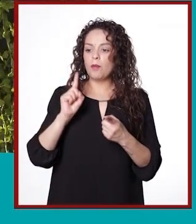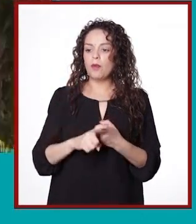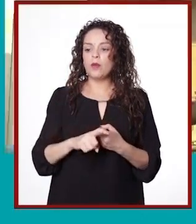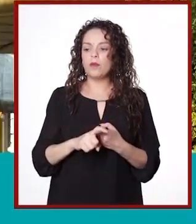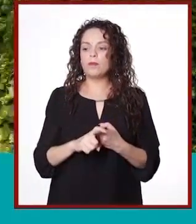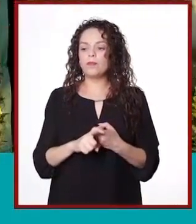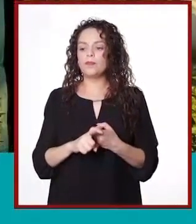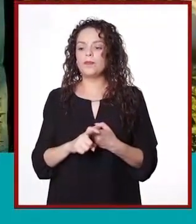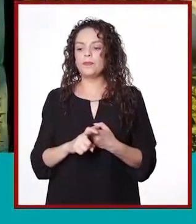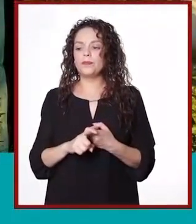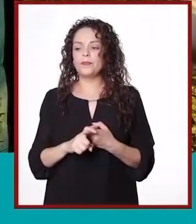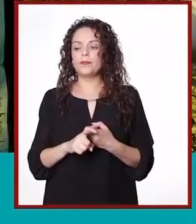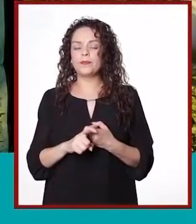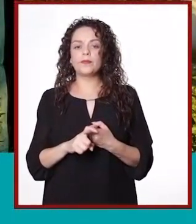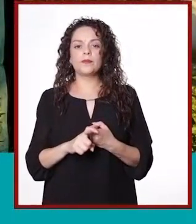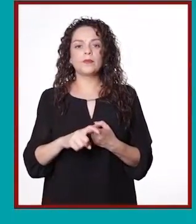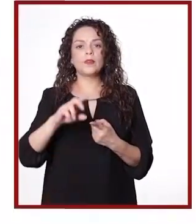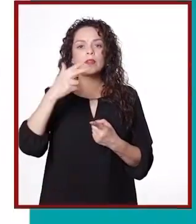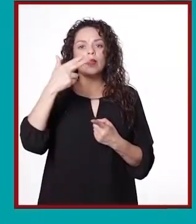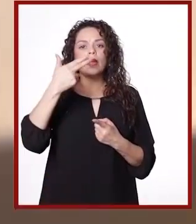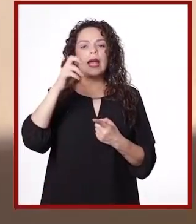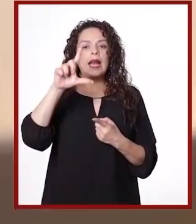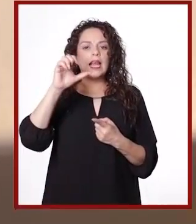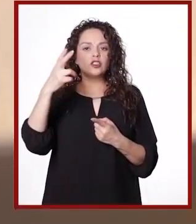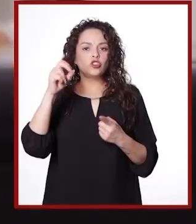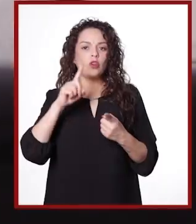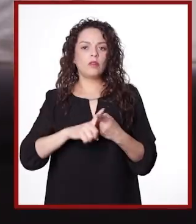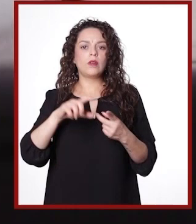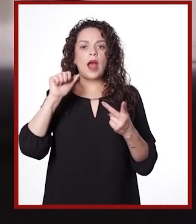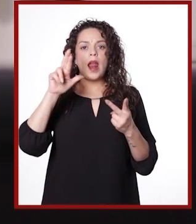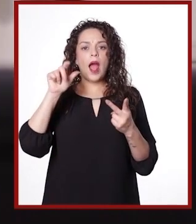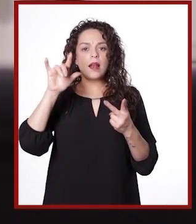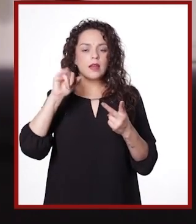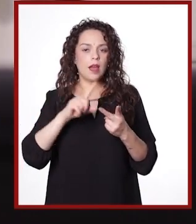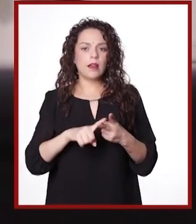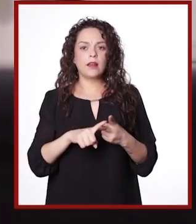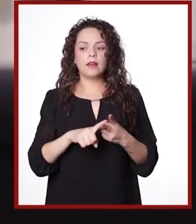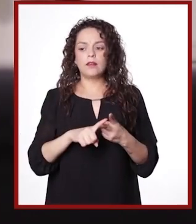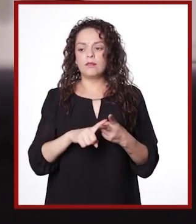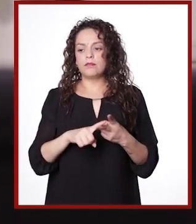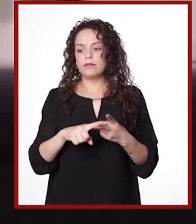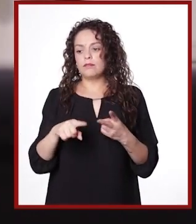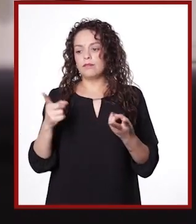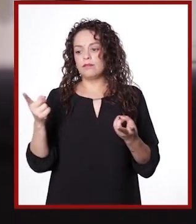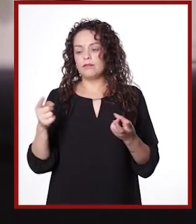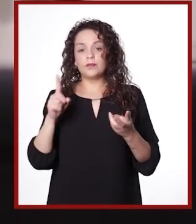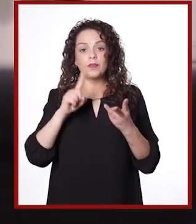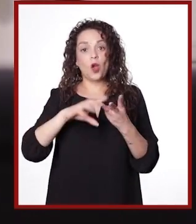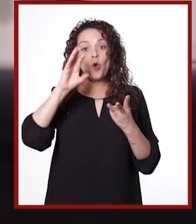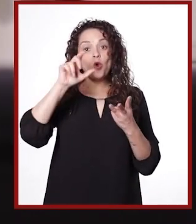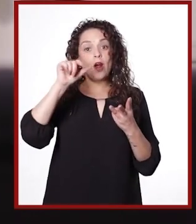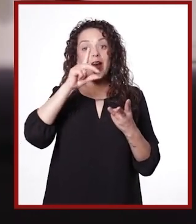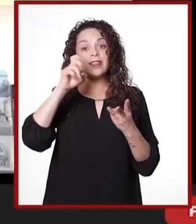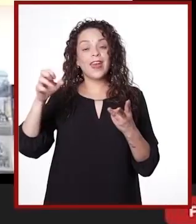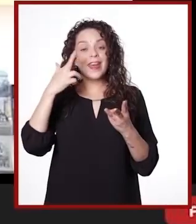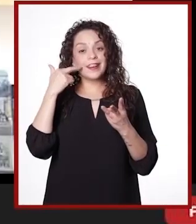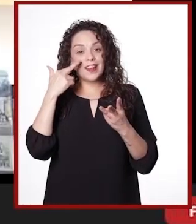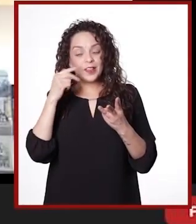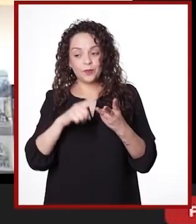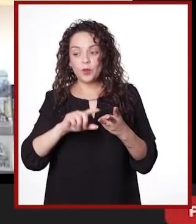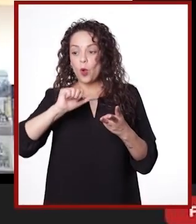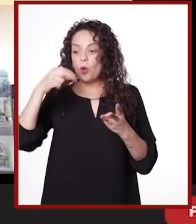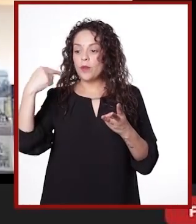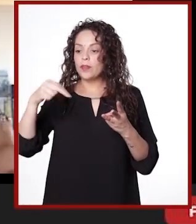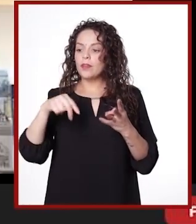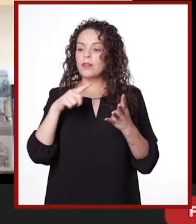periférico lo van a poder ver, helechos, aralias, es la cola de ratón, y luego hay una que se